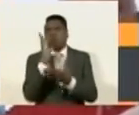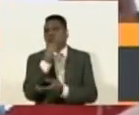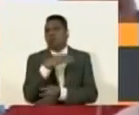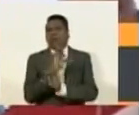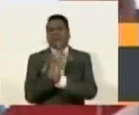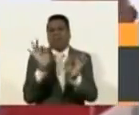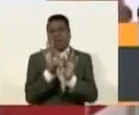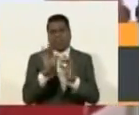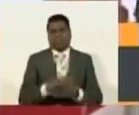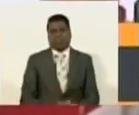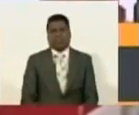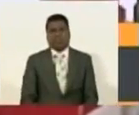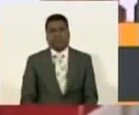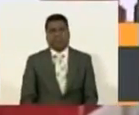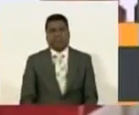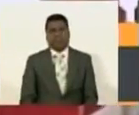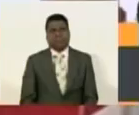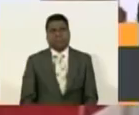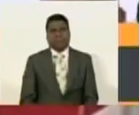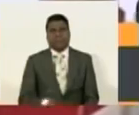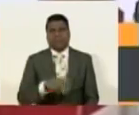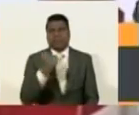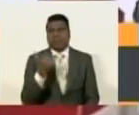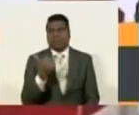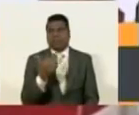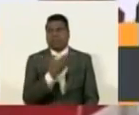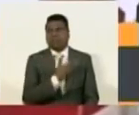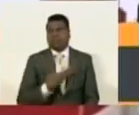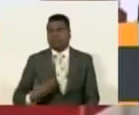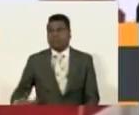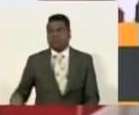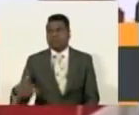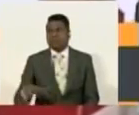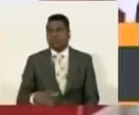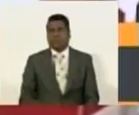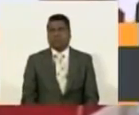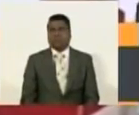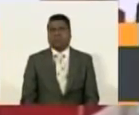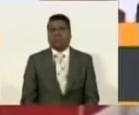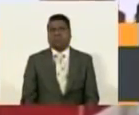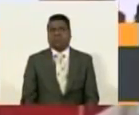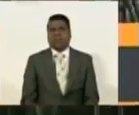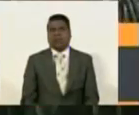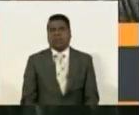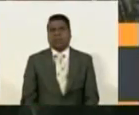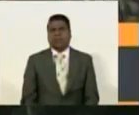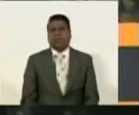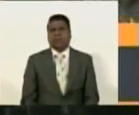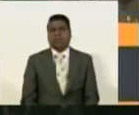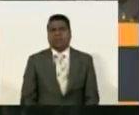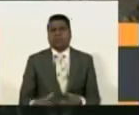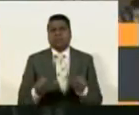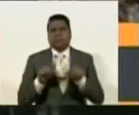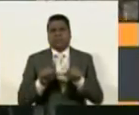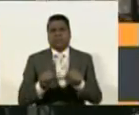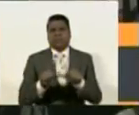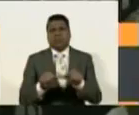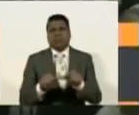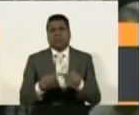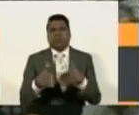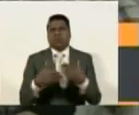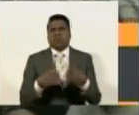gobierno amigo. Ahí están presidentes que, como dijo Kuczynski, están echaditos y moviendo la